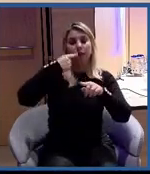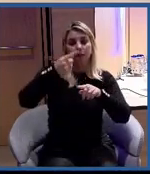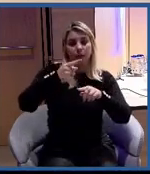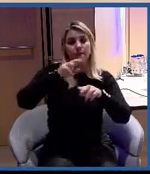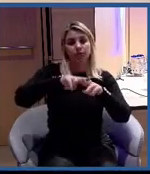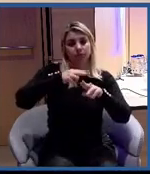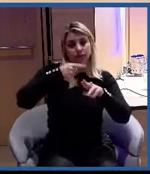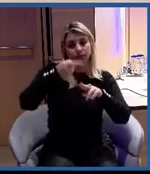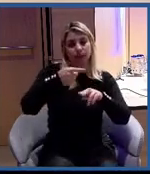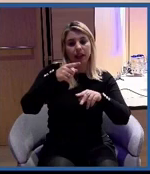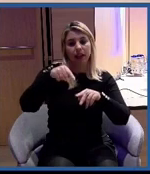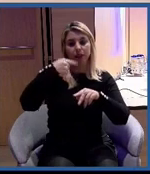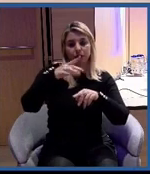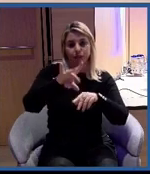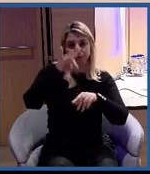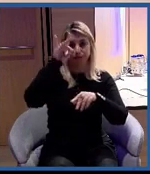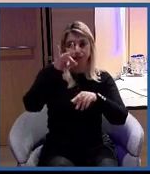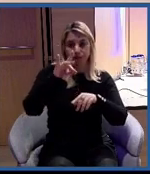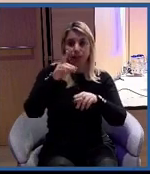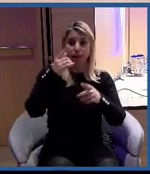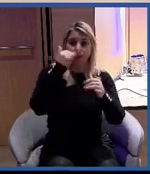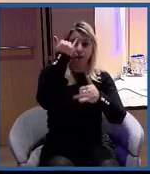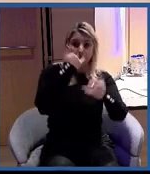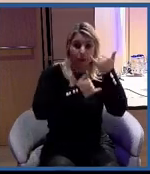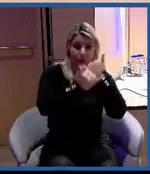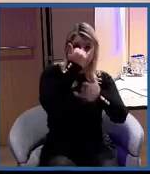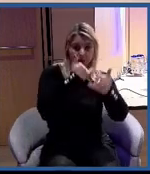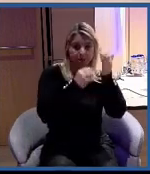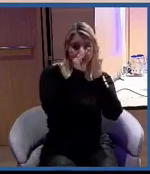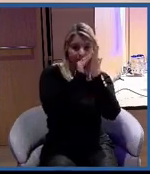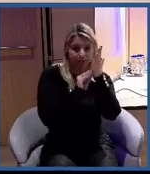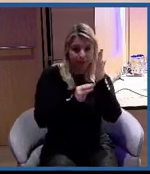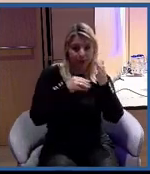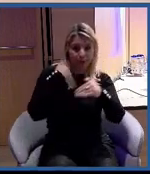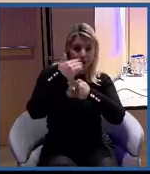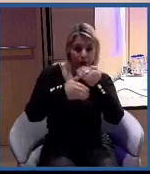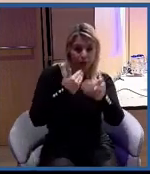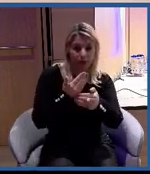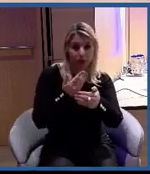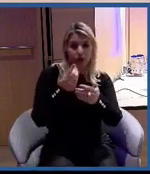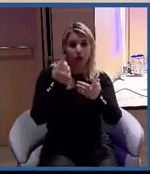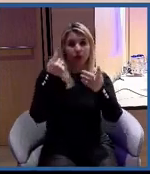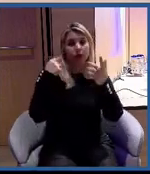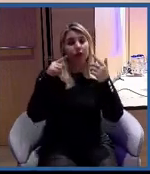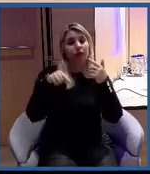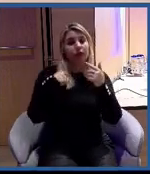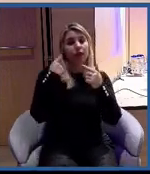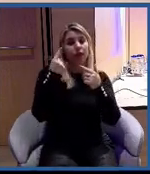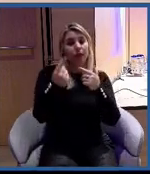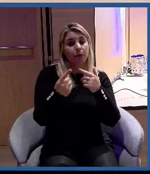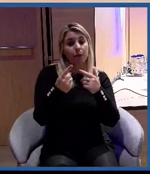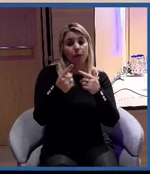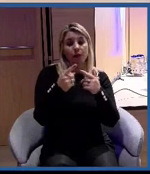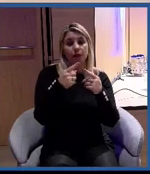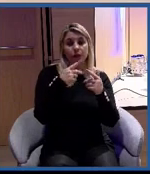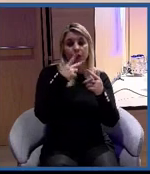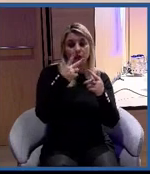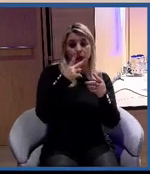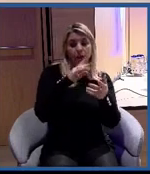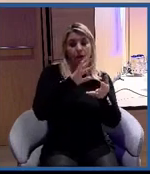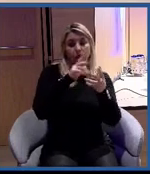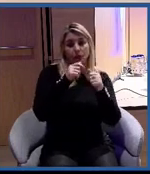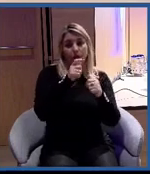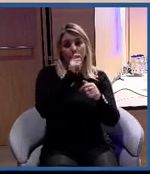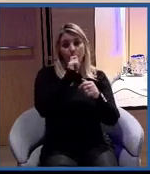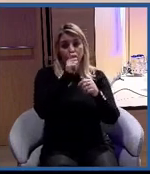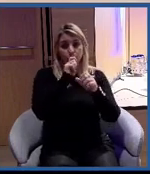nuevos toda esa base de datos que fuimos generando durante todo este proceso nos permitió generar dos sitios de consulta que